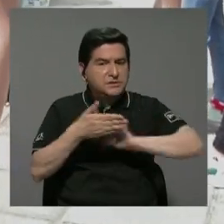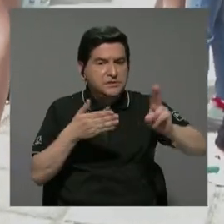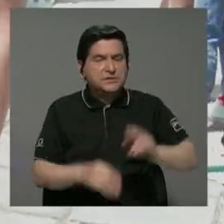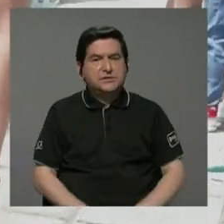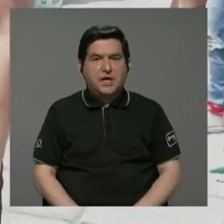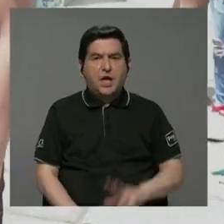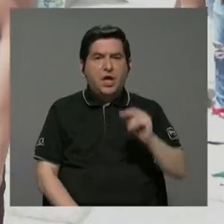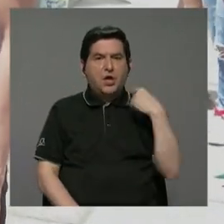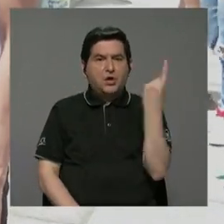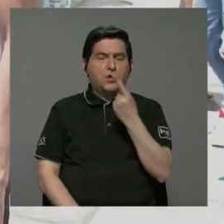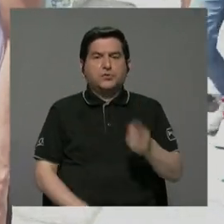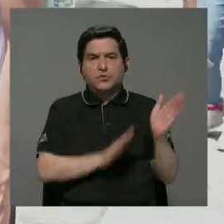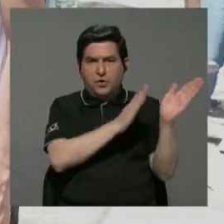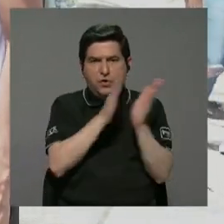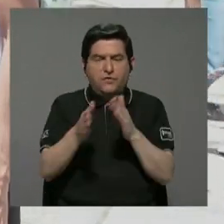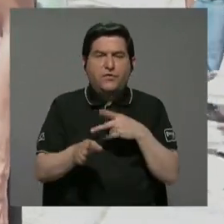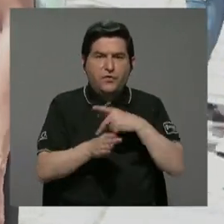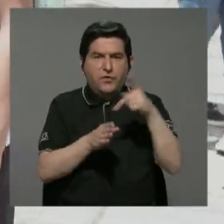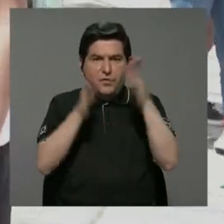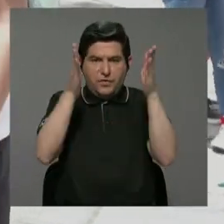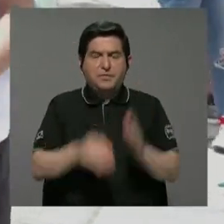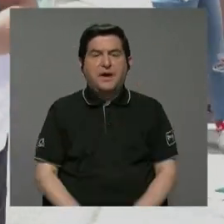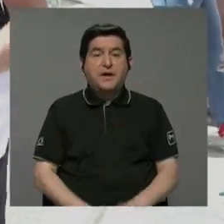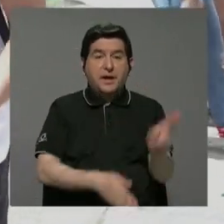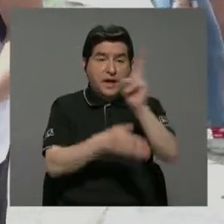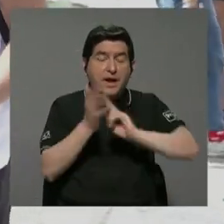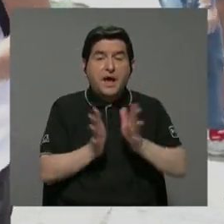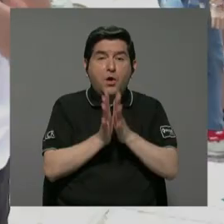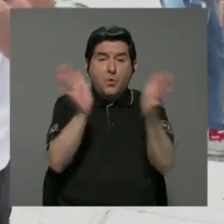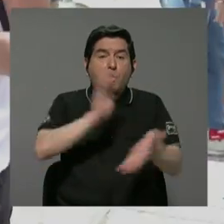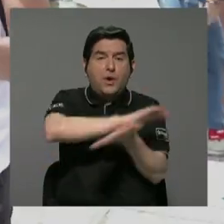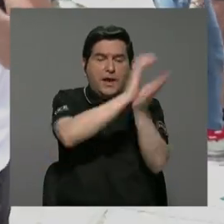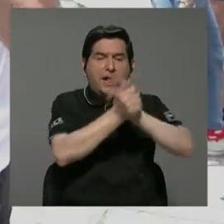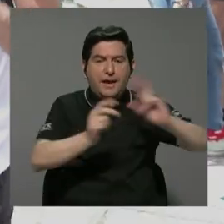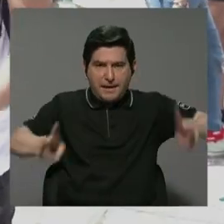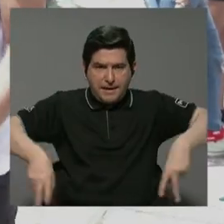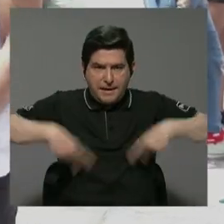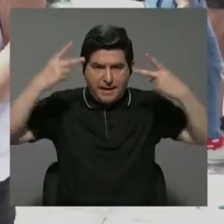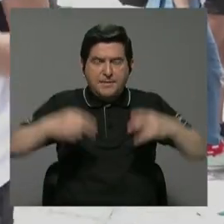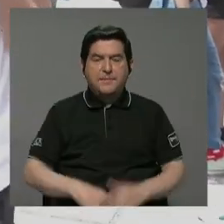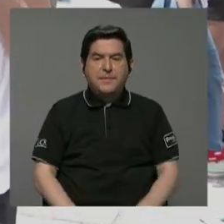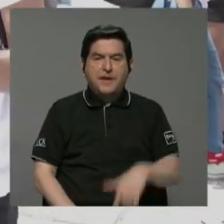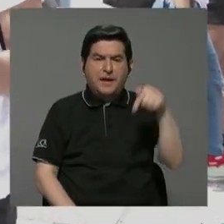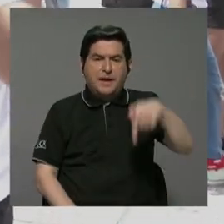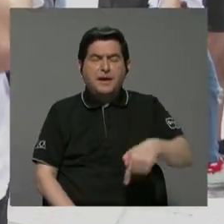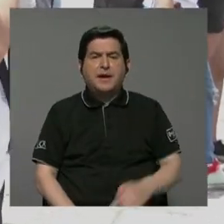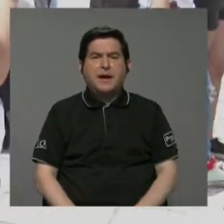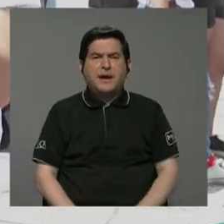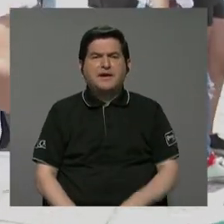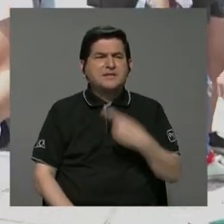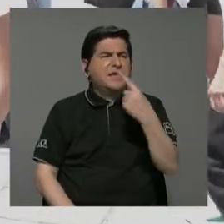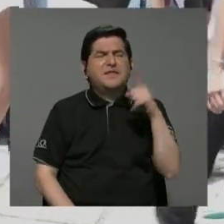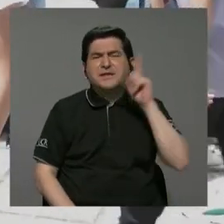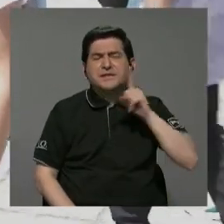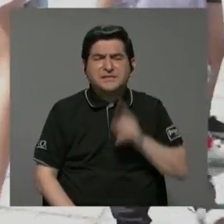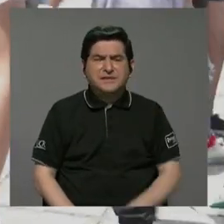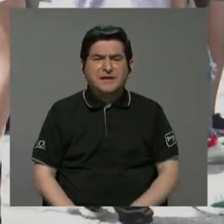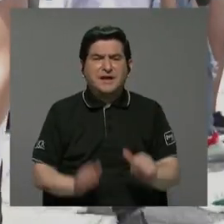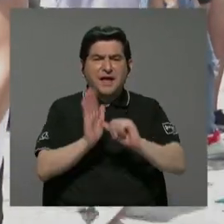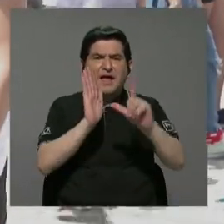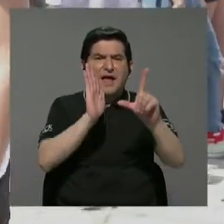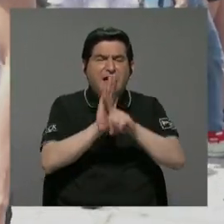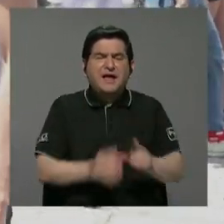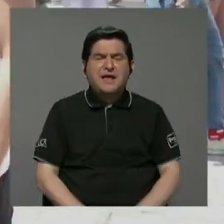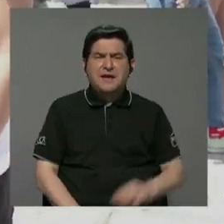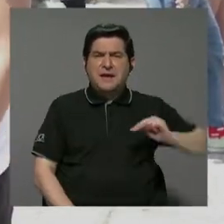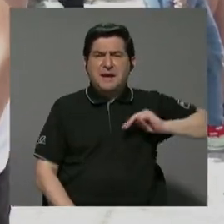más allá de la formación de profesionales? La U pública sin duda cambia vidas. Y aquí ayer, por ejemplo, se dijeron muchísimas mentiras ahí en la Asamblea Legislativa,